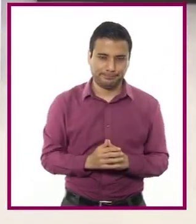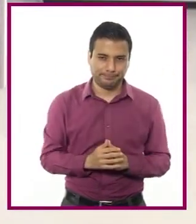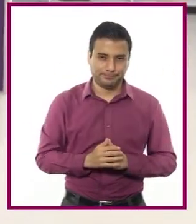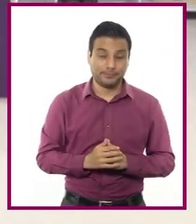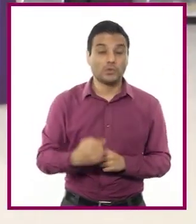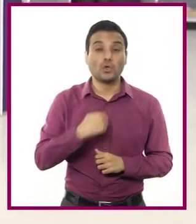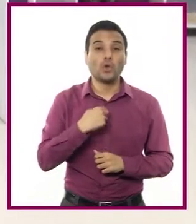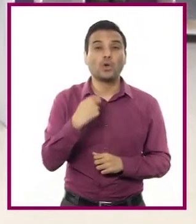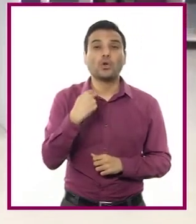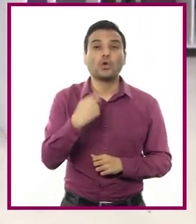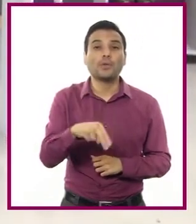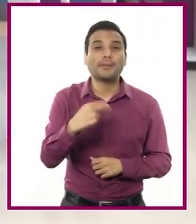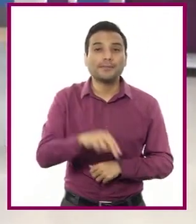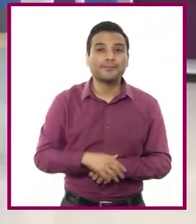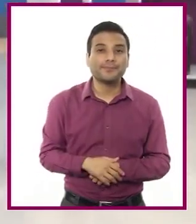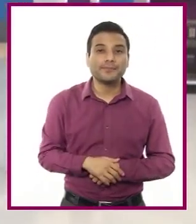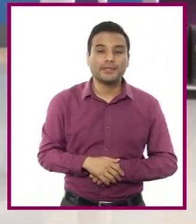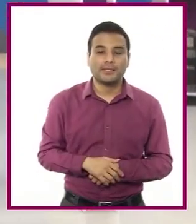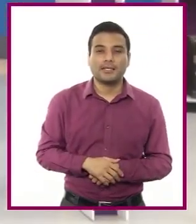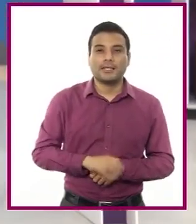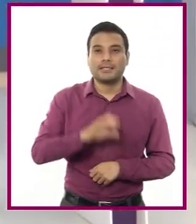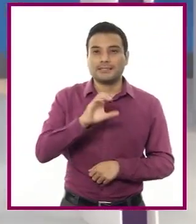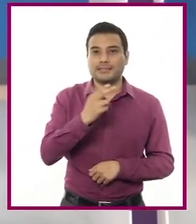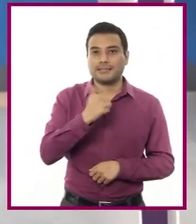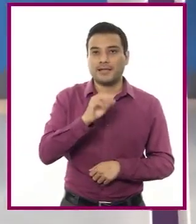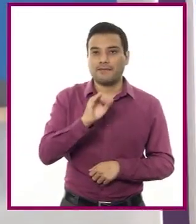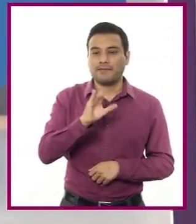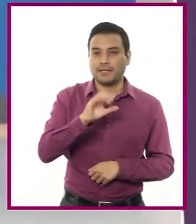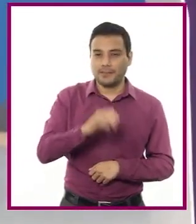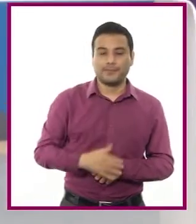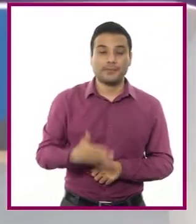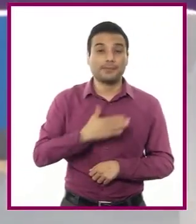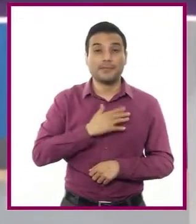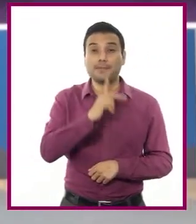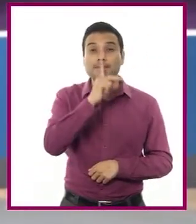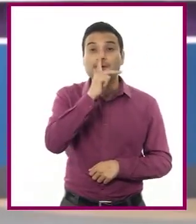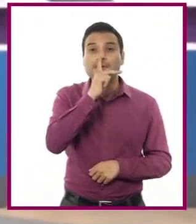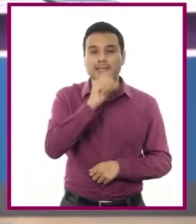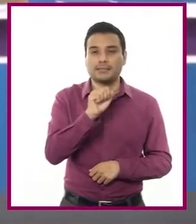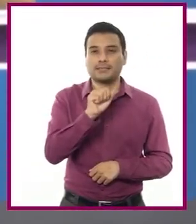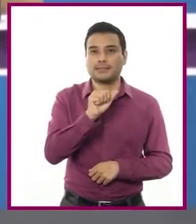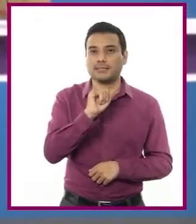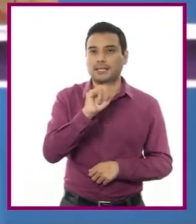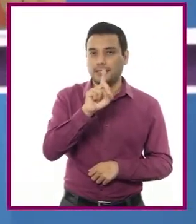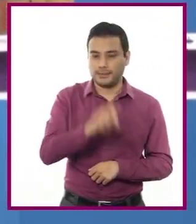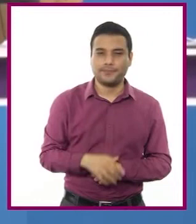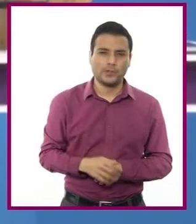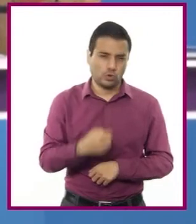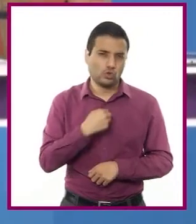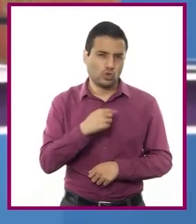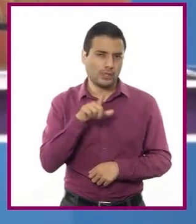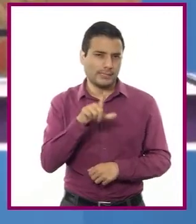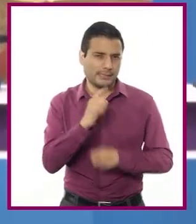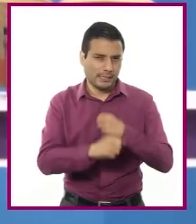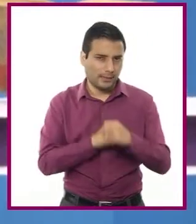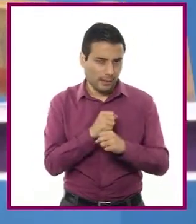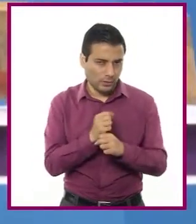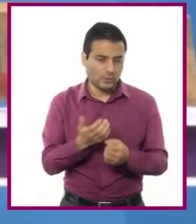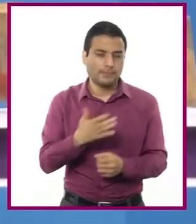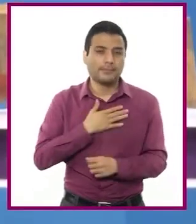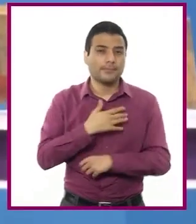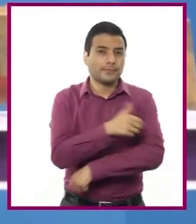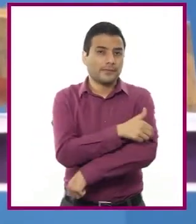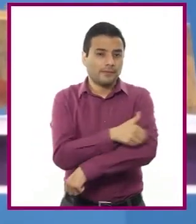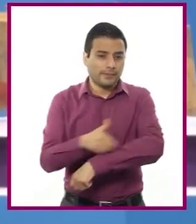Mi nombre es Shafika. Mi padre se llama Sayid Isaac. Tengo 17 años. En mi